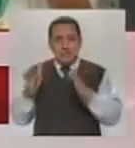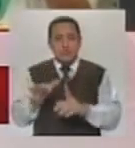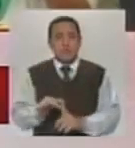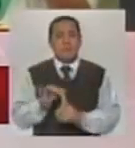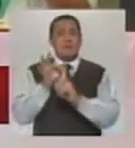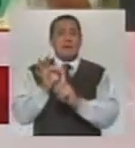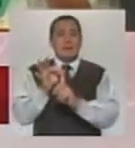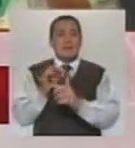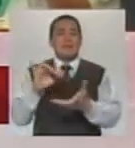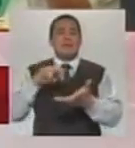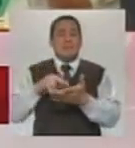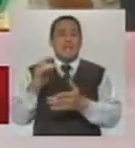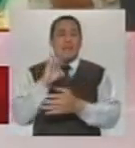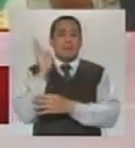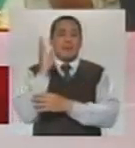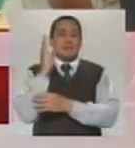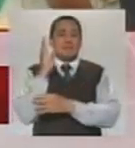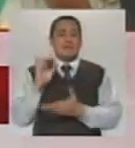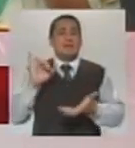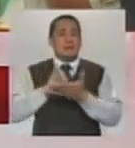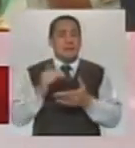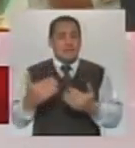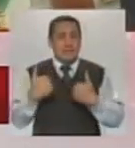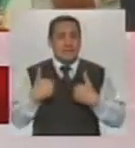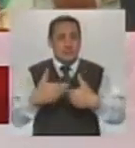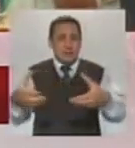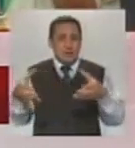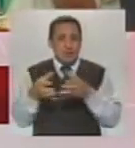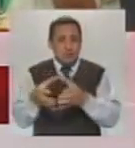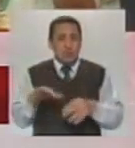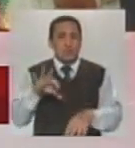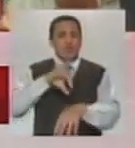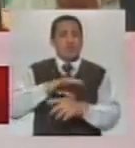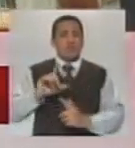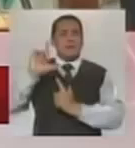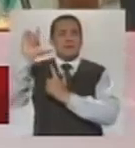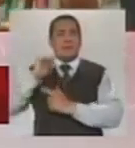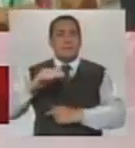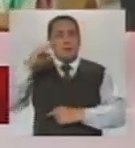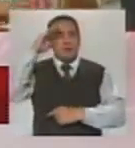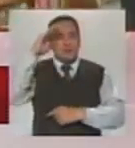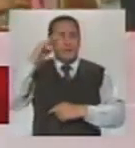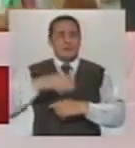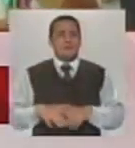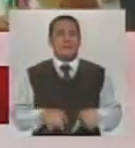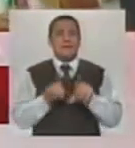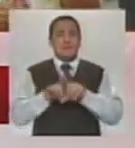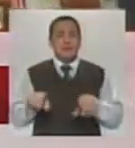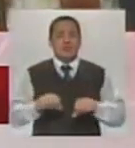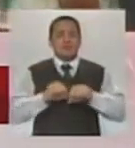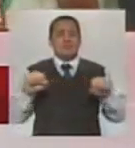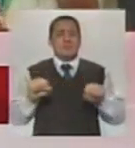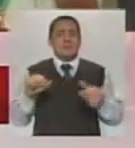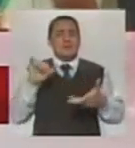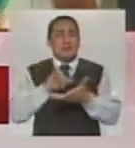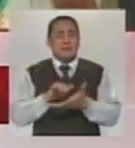primaria de emergencia, donde se involucra la sanidad militar, la sanidad policial, los sistemas